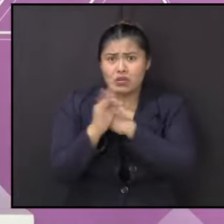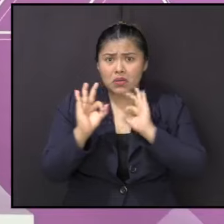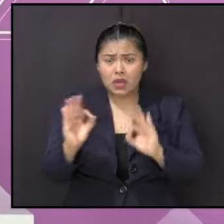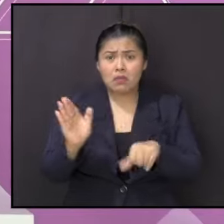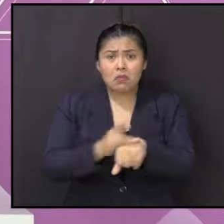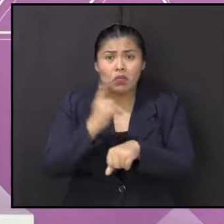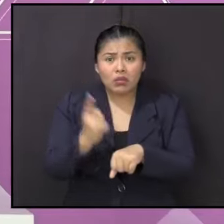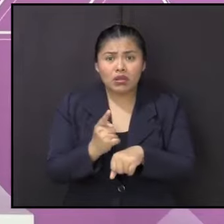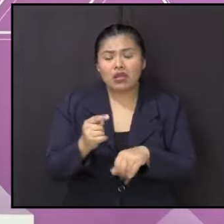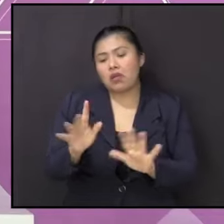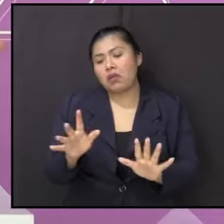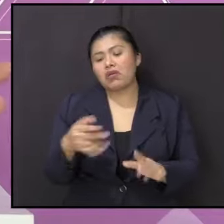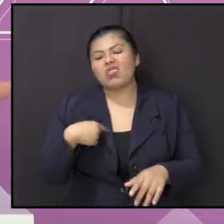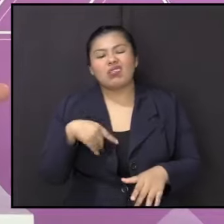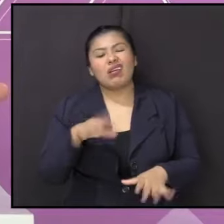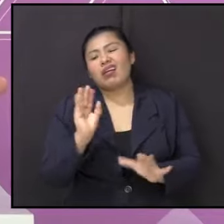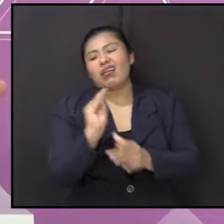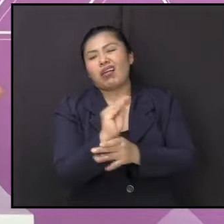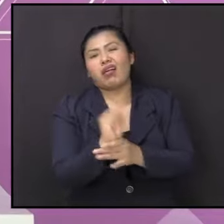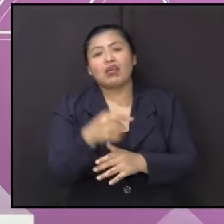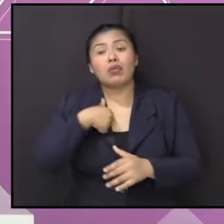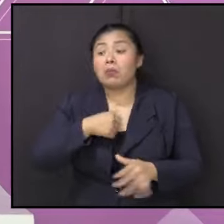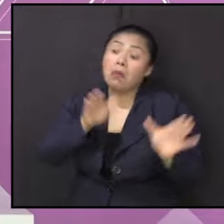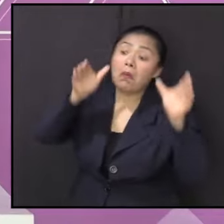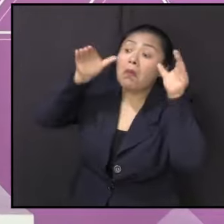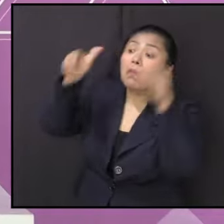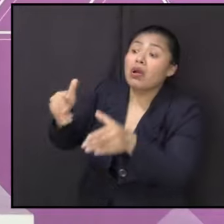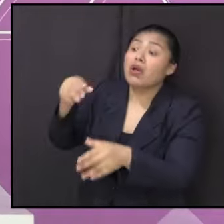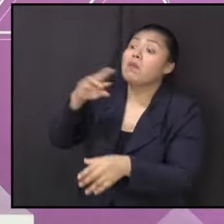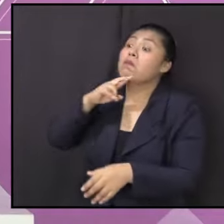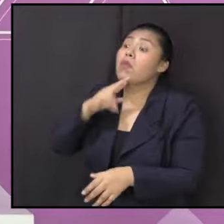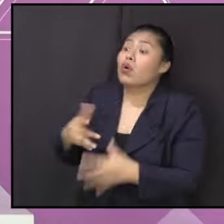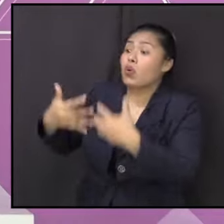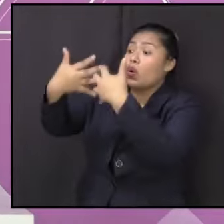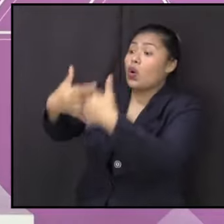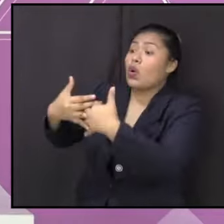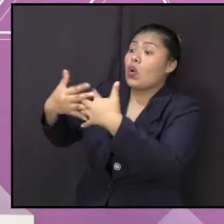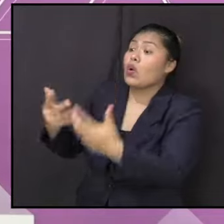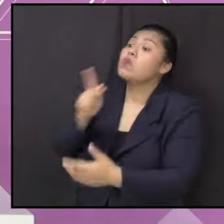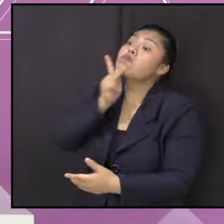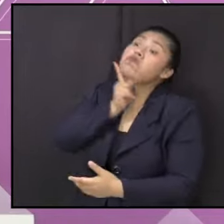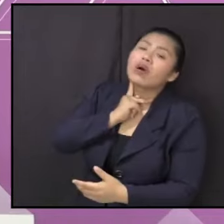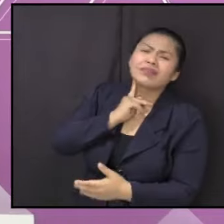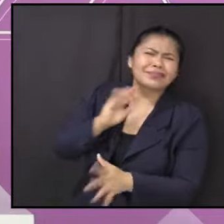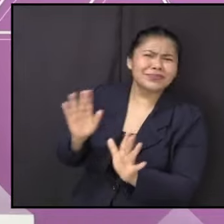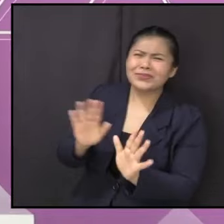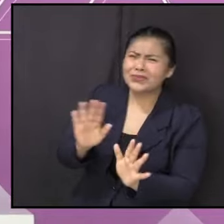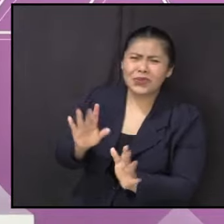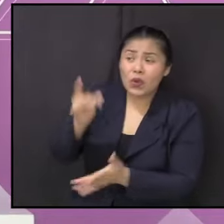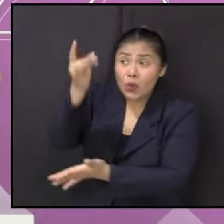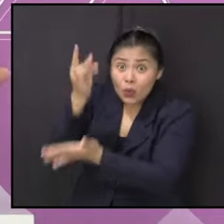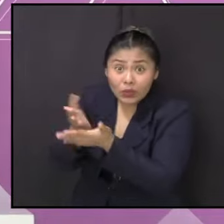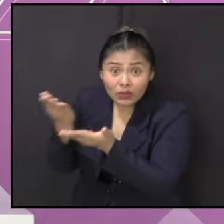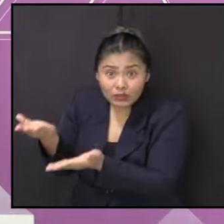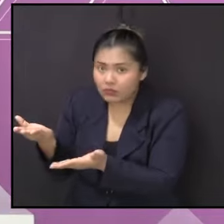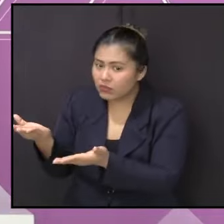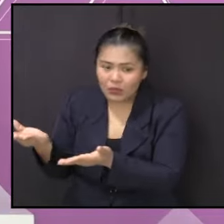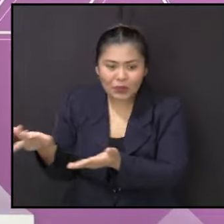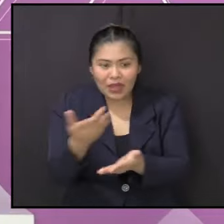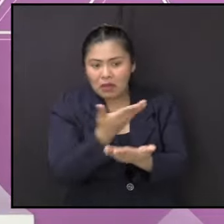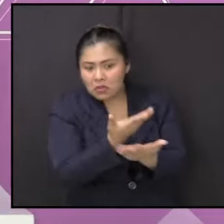refinería o a la parte industrial. No todo es industrial. Minatitlán es muy rico y tenemos una diversidad tremenda que podemos